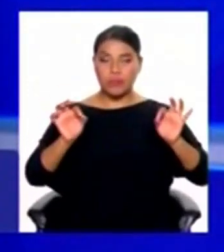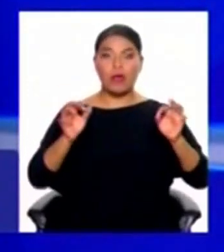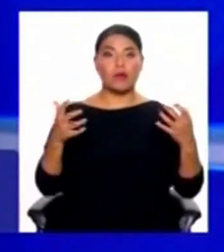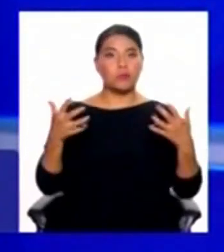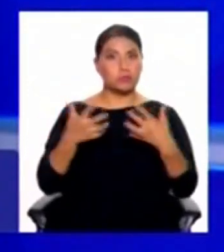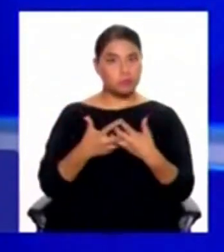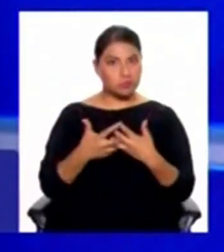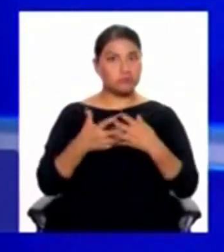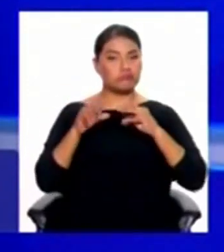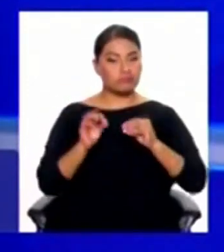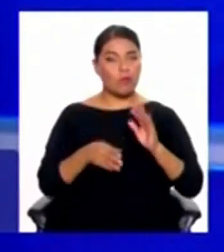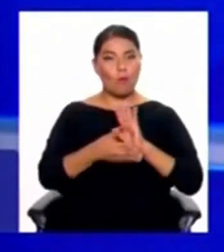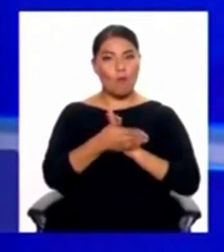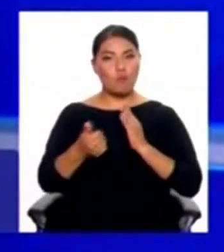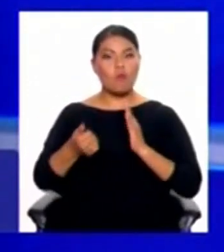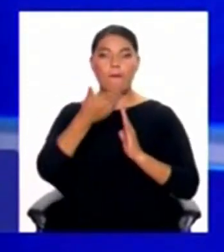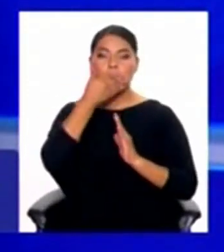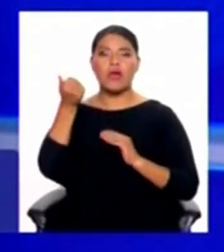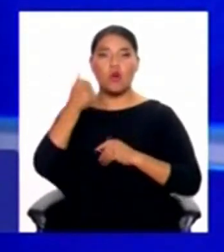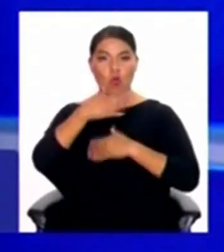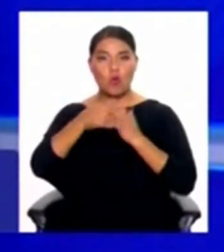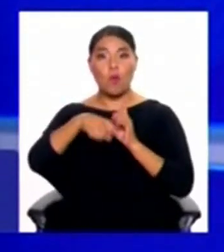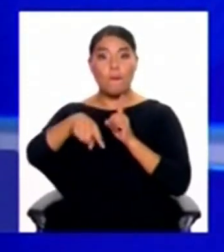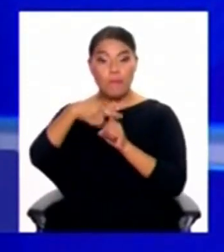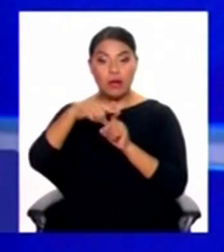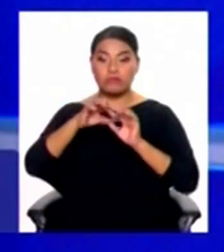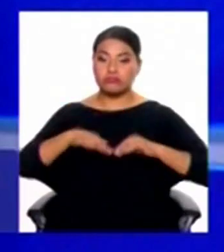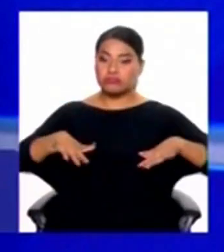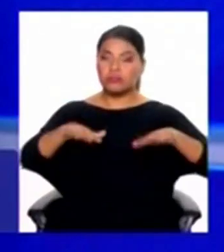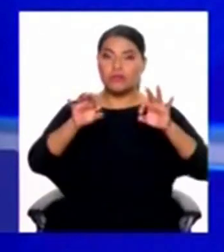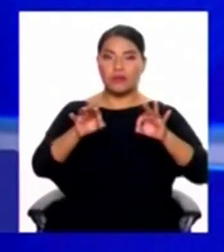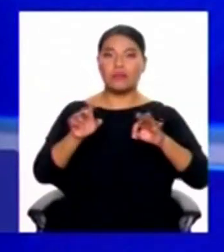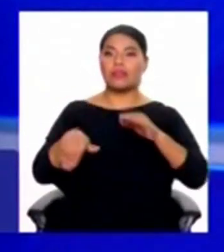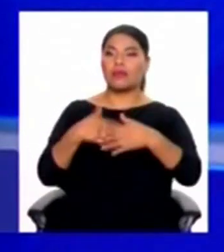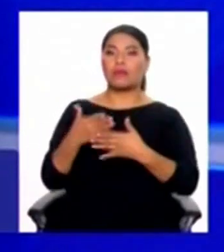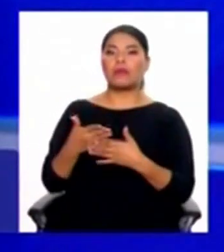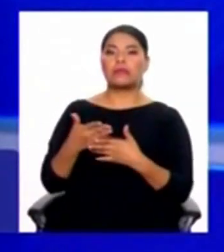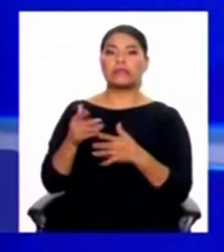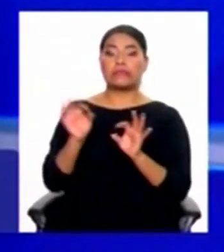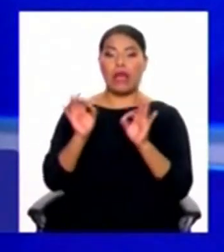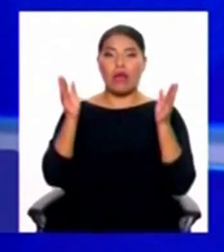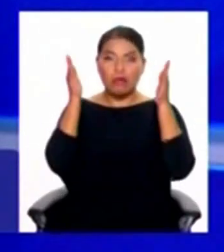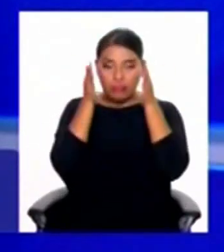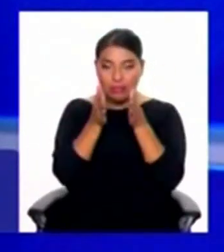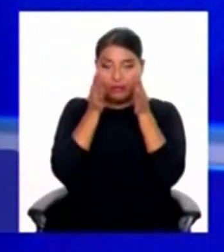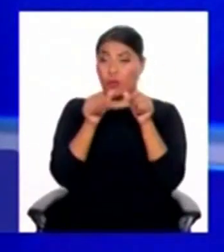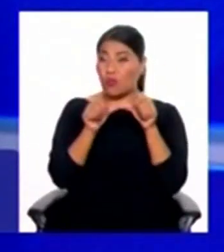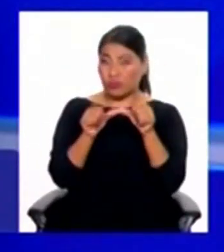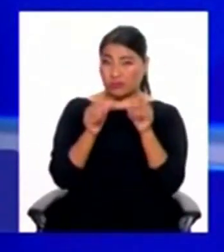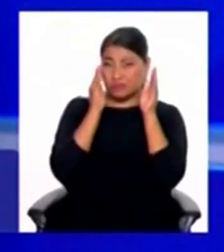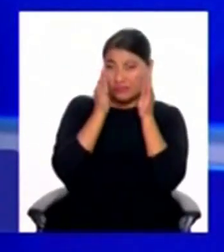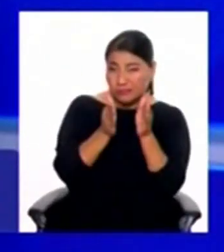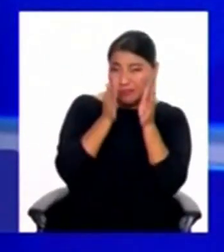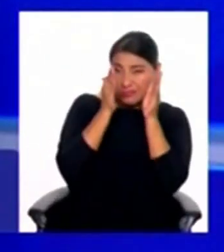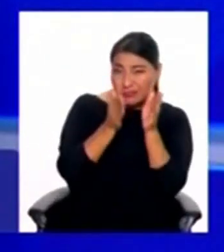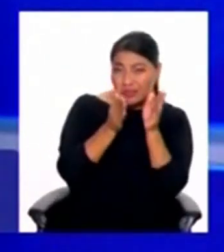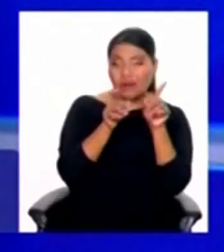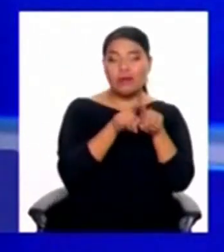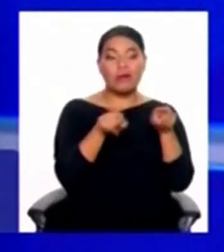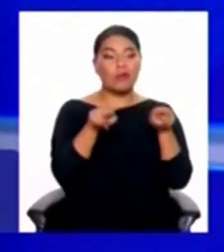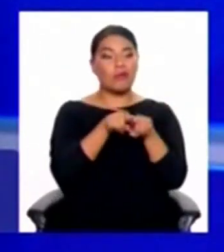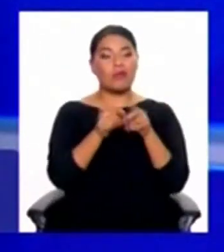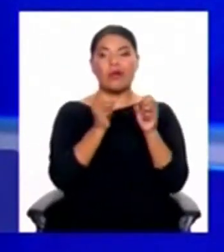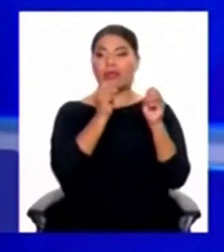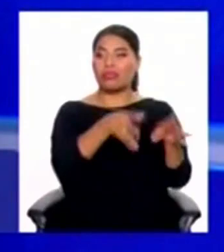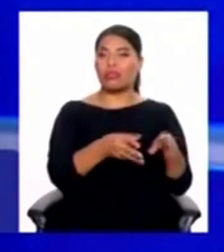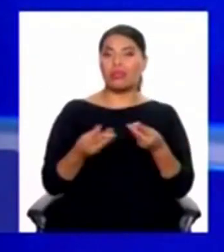futuro, vamos a seguir metiendo la pata. Sí. Y vamos a seguir desperdiciando dinero y millones de soles que finalmente se los llevan los huaycos. Entonces,